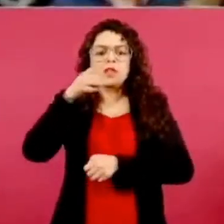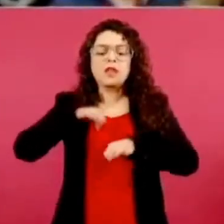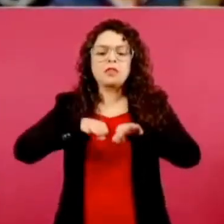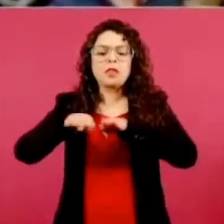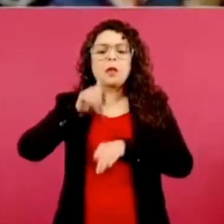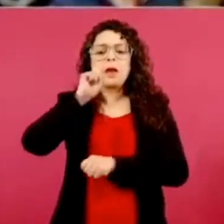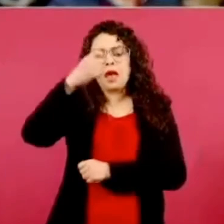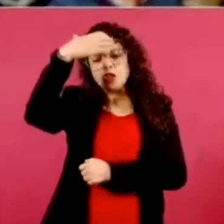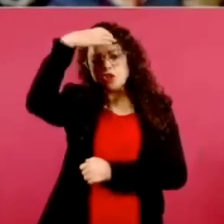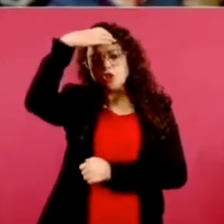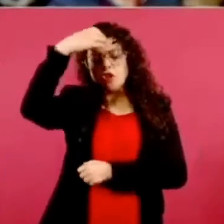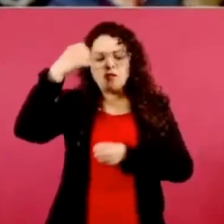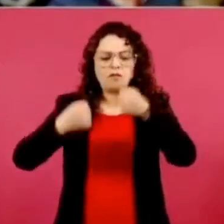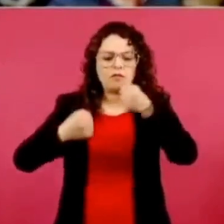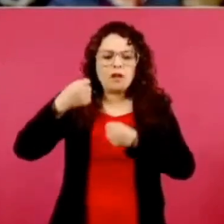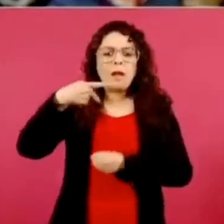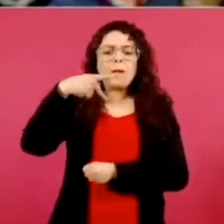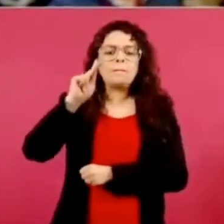realmente son mandaderos,